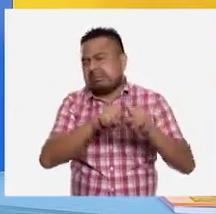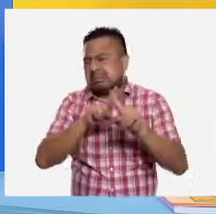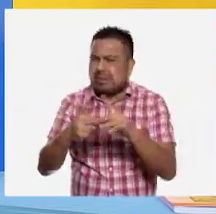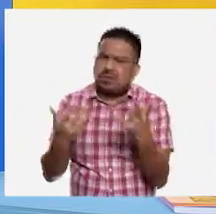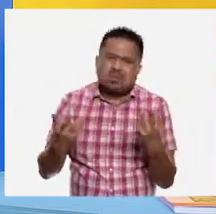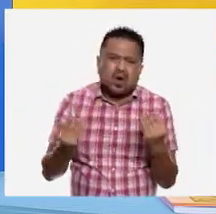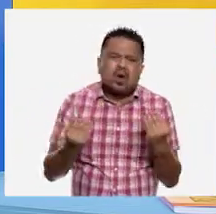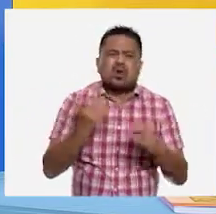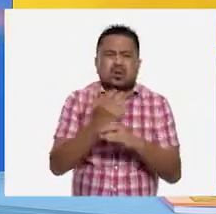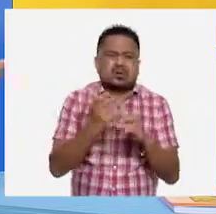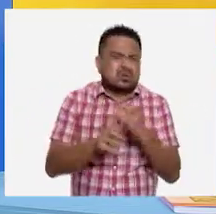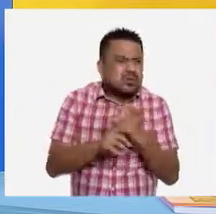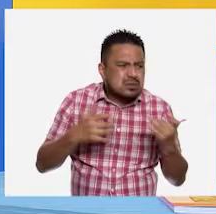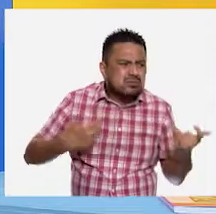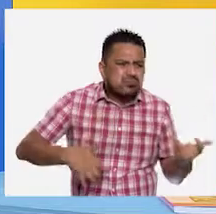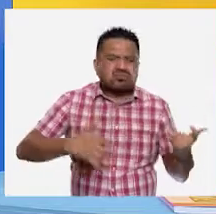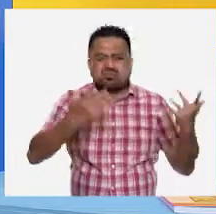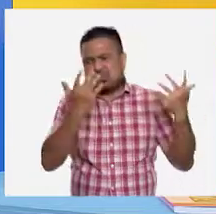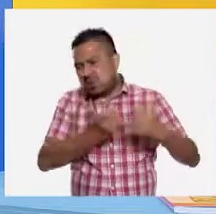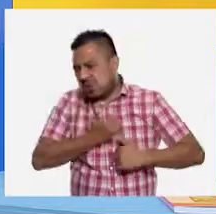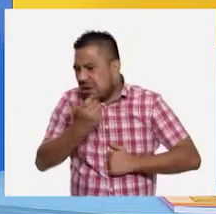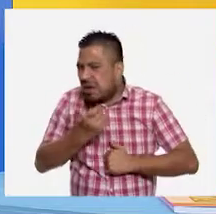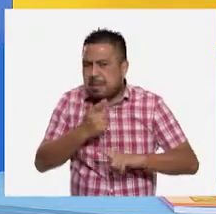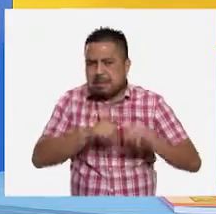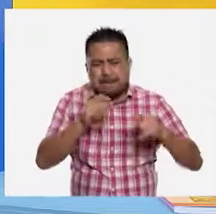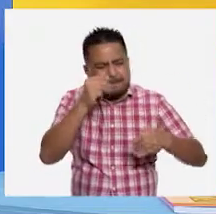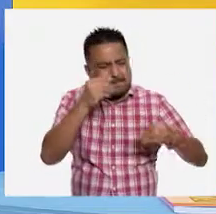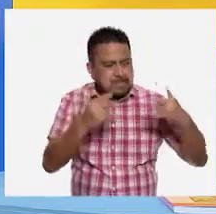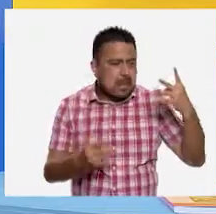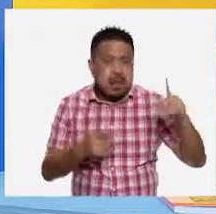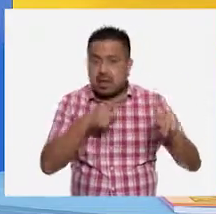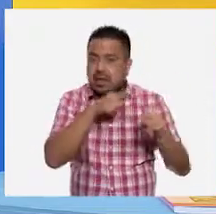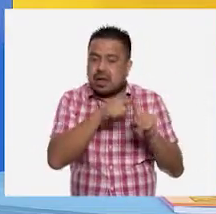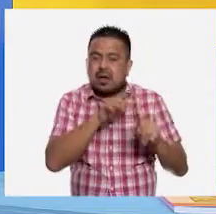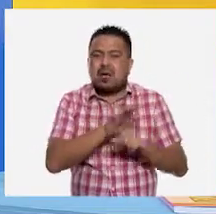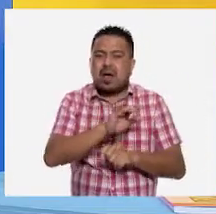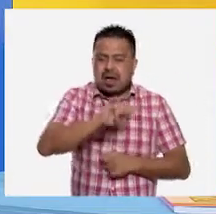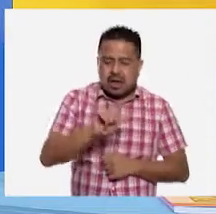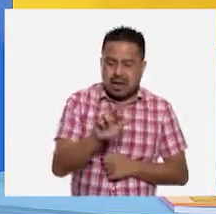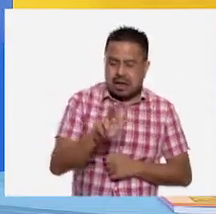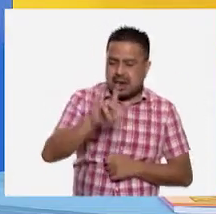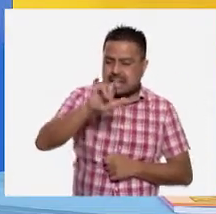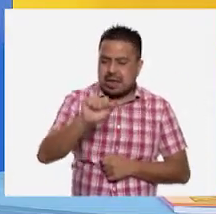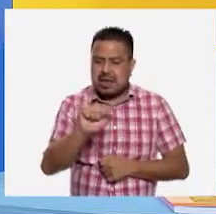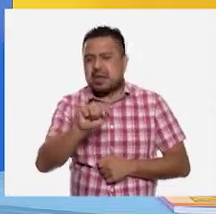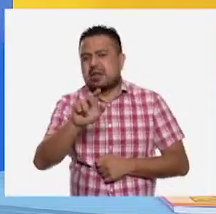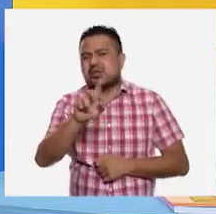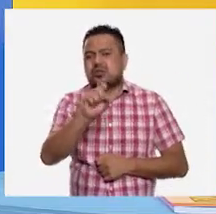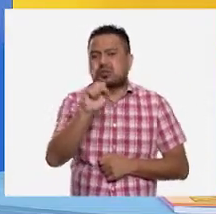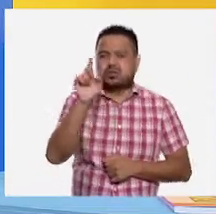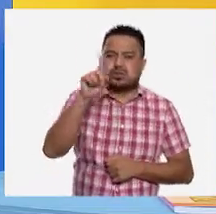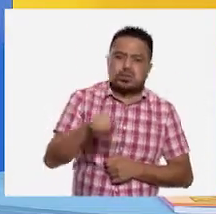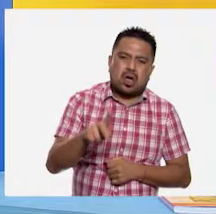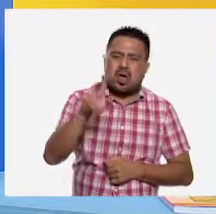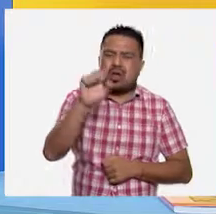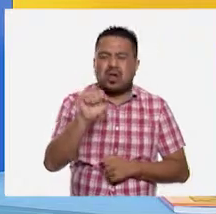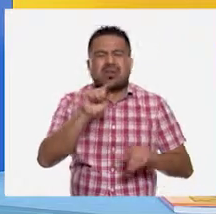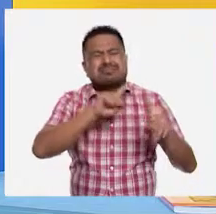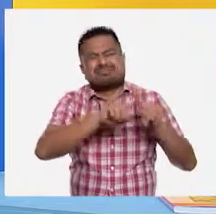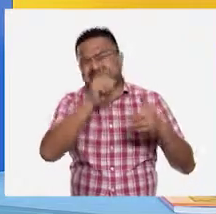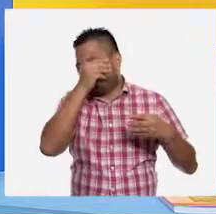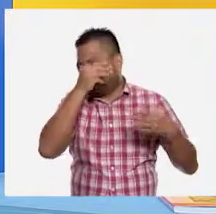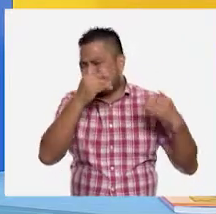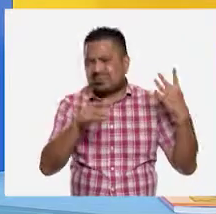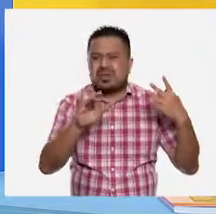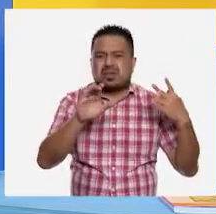ritmos, instrumentos, prácticas, etc. De ahí que las jaranas, los sones, fandangos, guapangos, danzones,